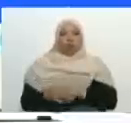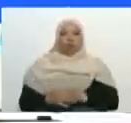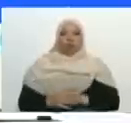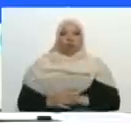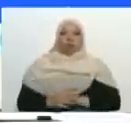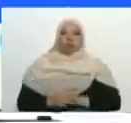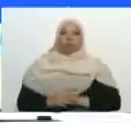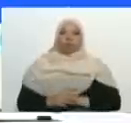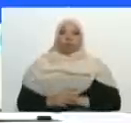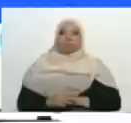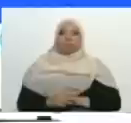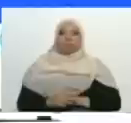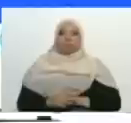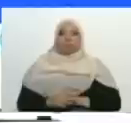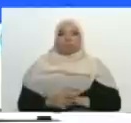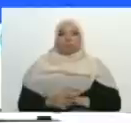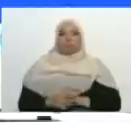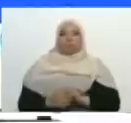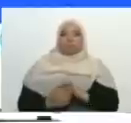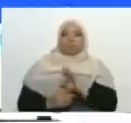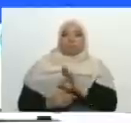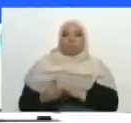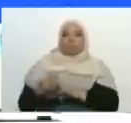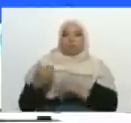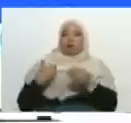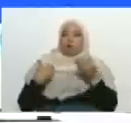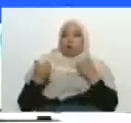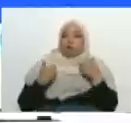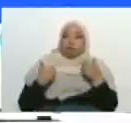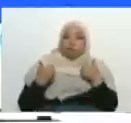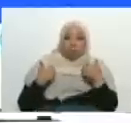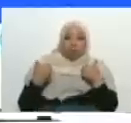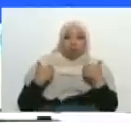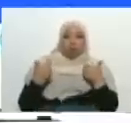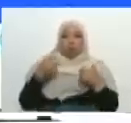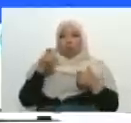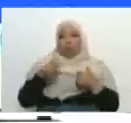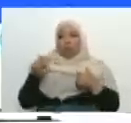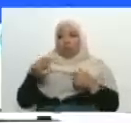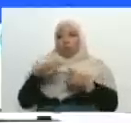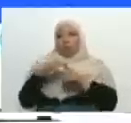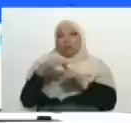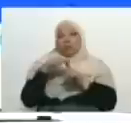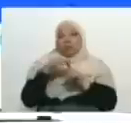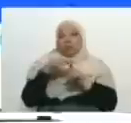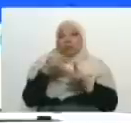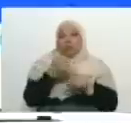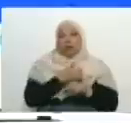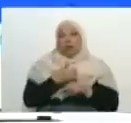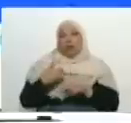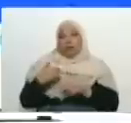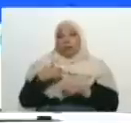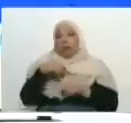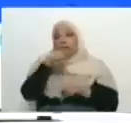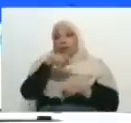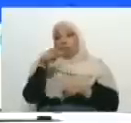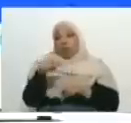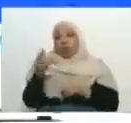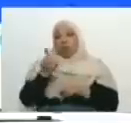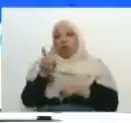para superar las difíciles situaciones sociales, económicas que vive nuestro